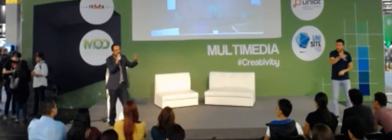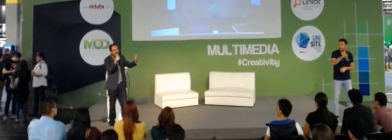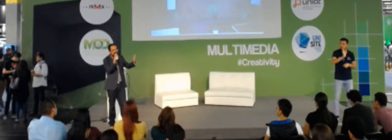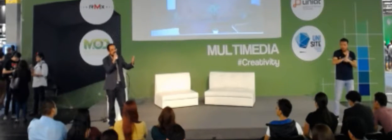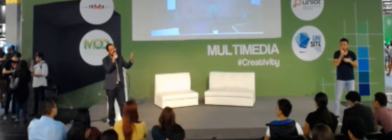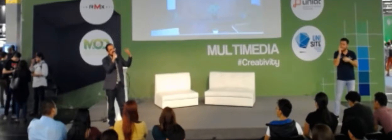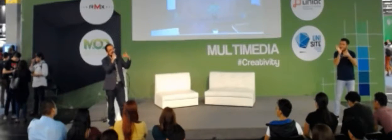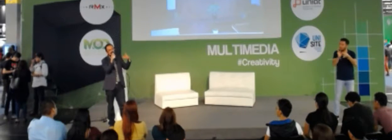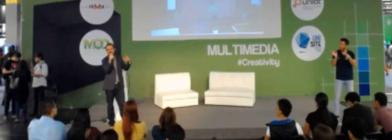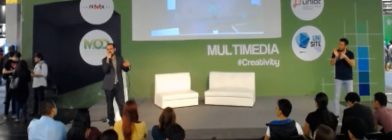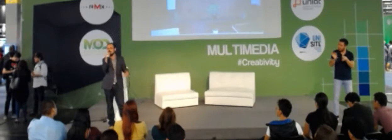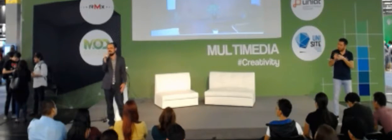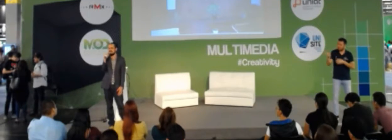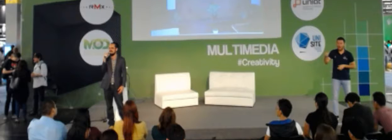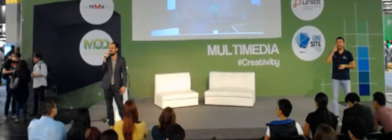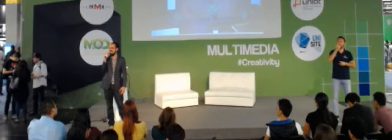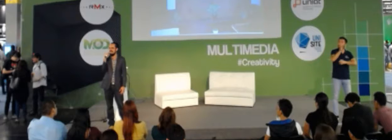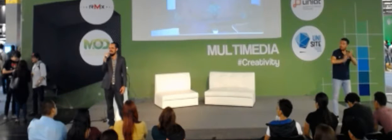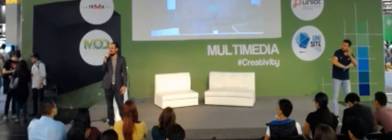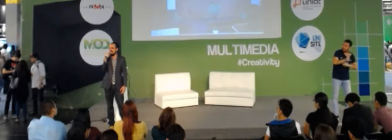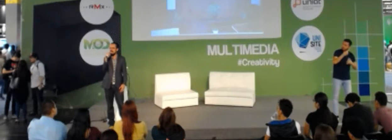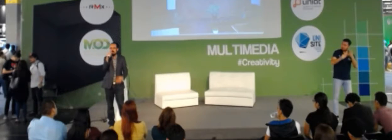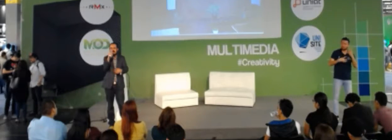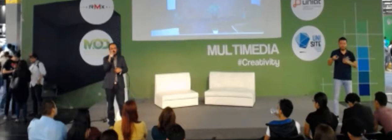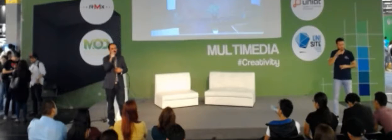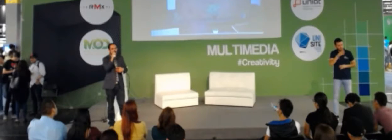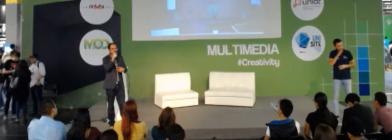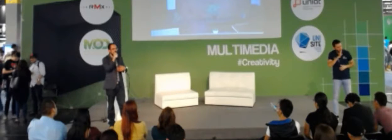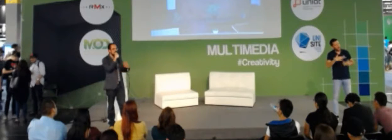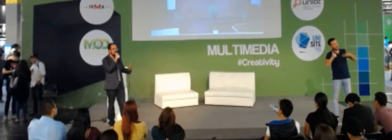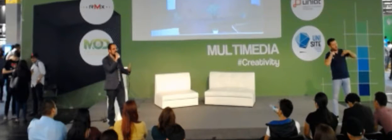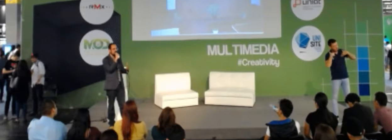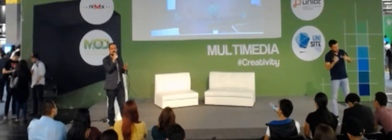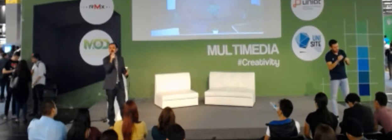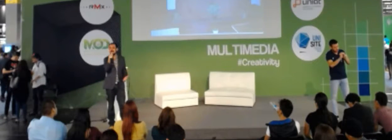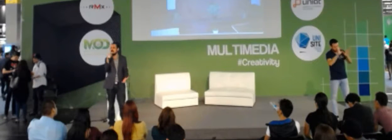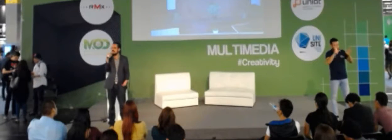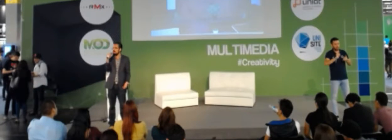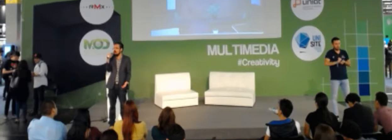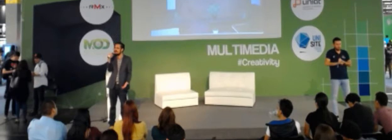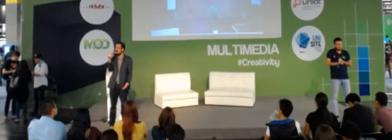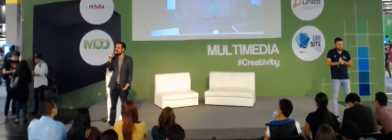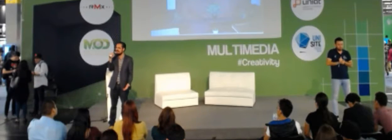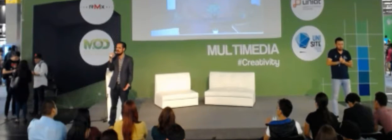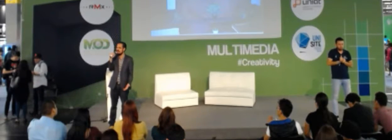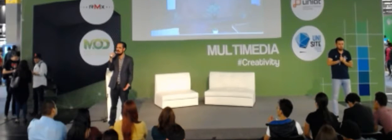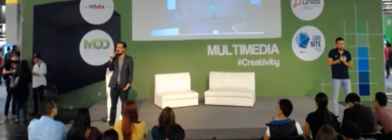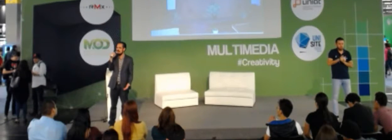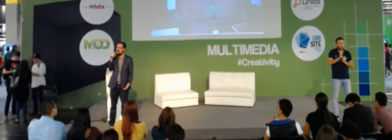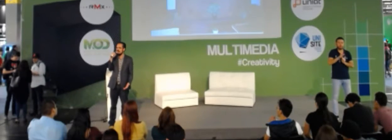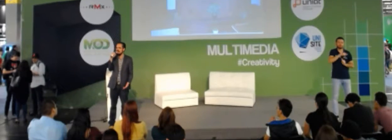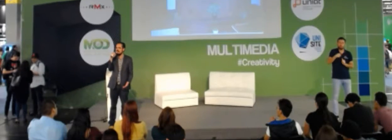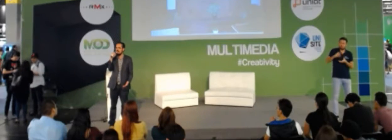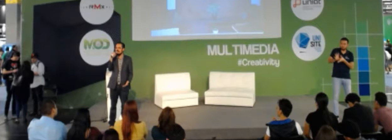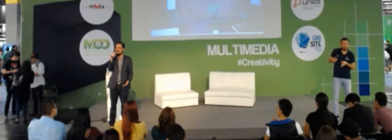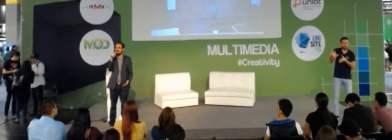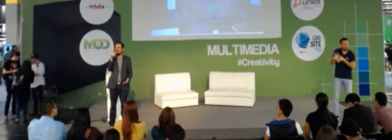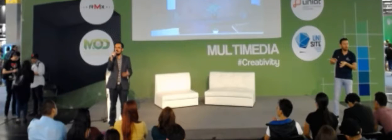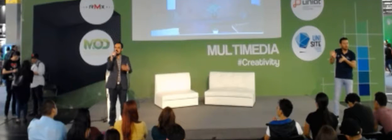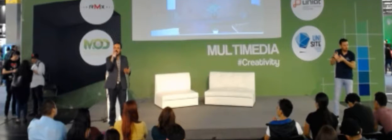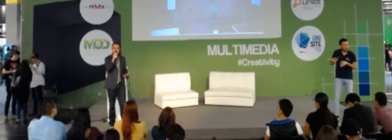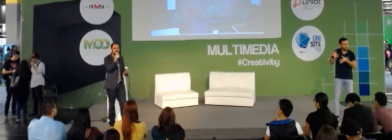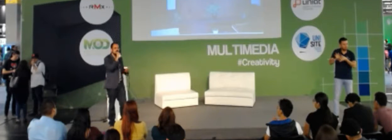tal cantante, estas son sus canciones. Y de pronto nosotros nos convertimos en una especie de puente.